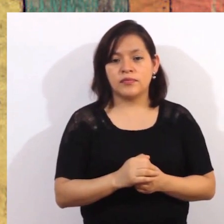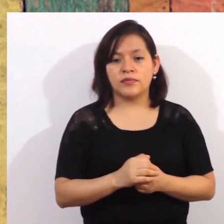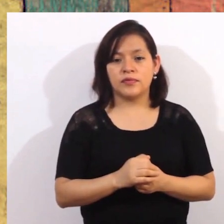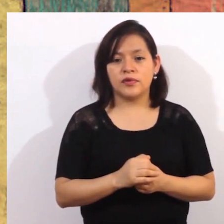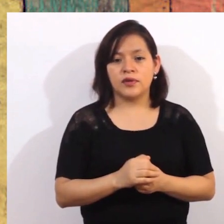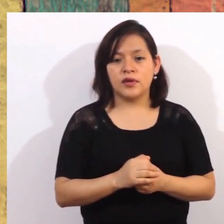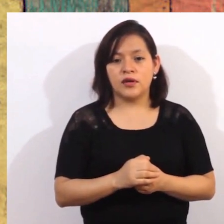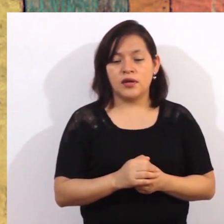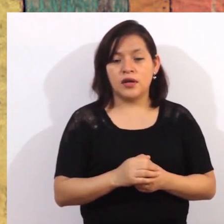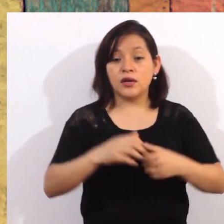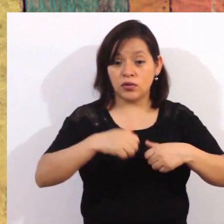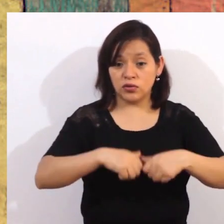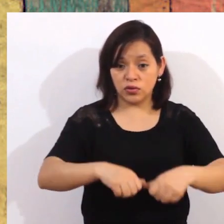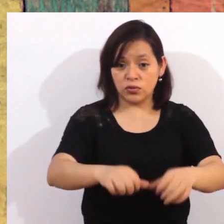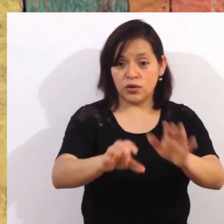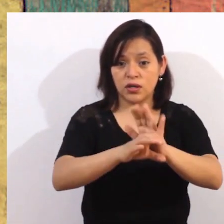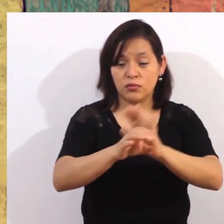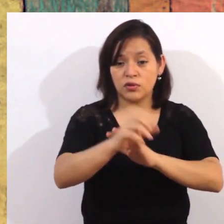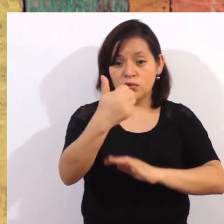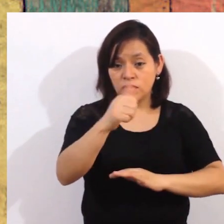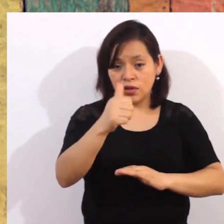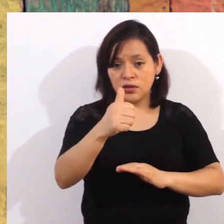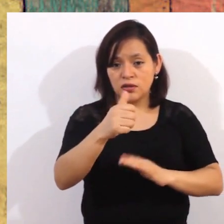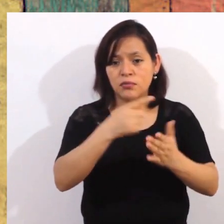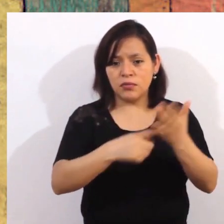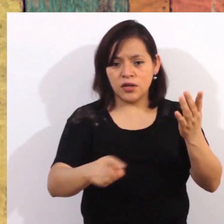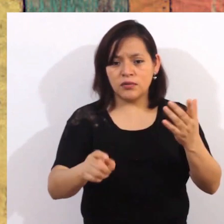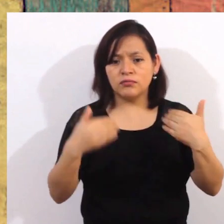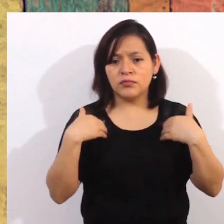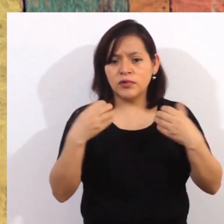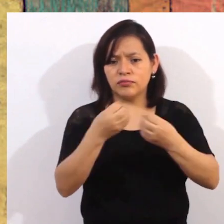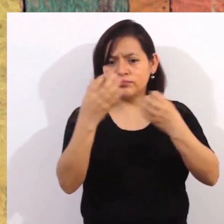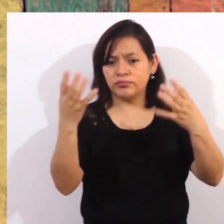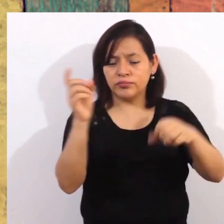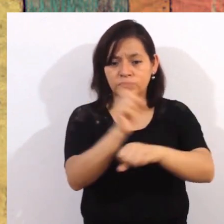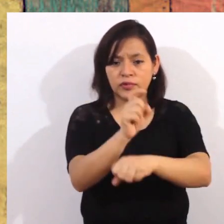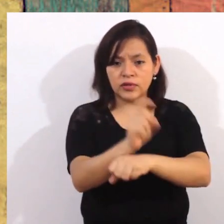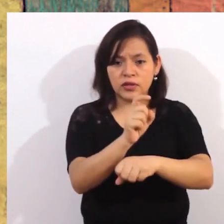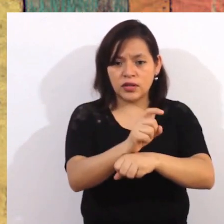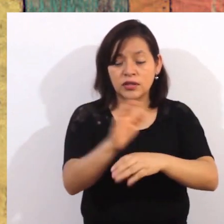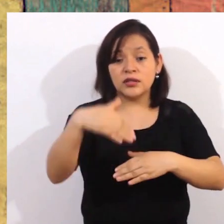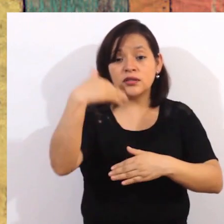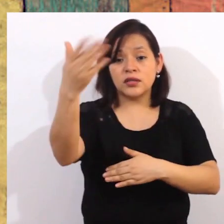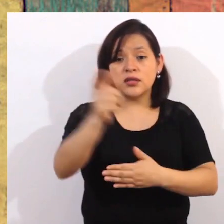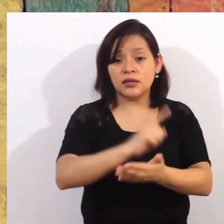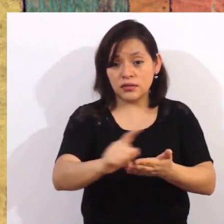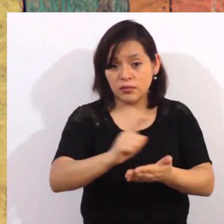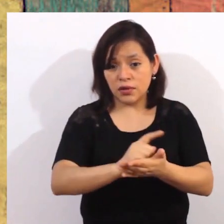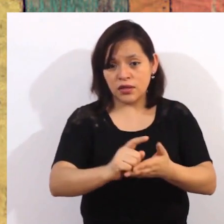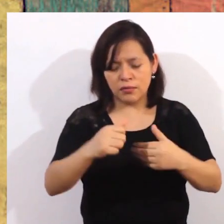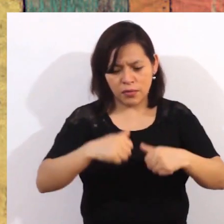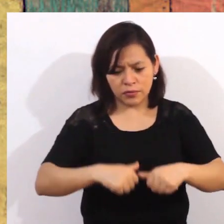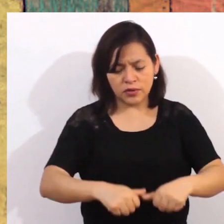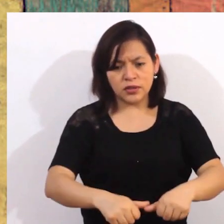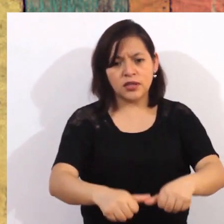más allá de ser una continuación del capítulo 10, y veremos la siguiente semana cómo se desarrolla todo lo que viene con